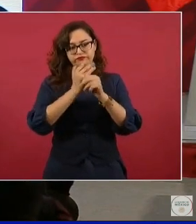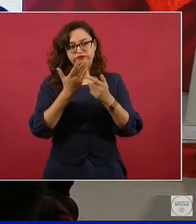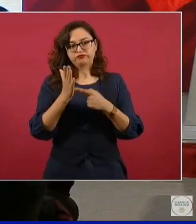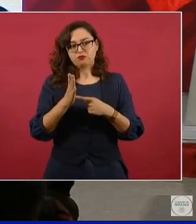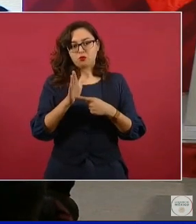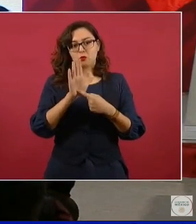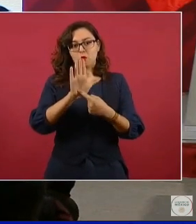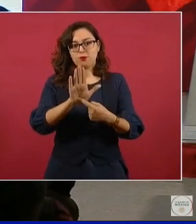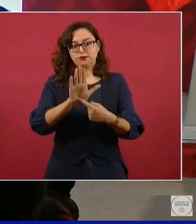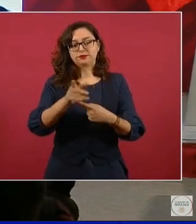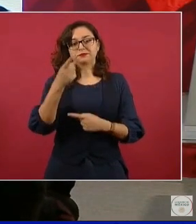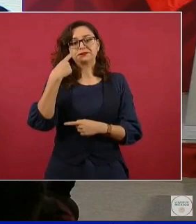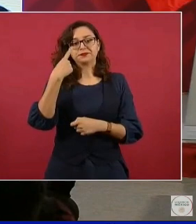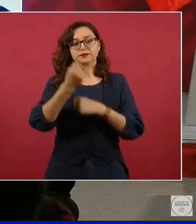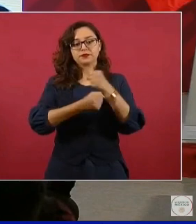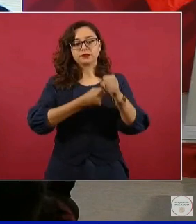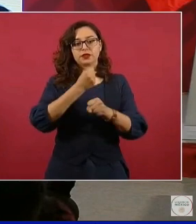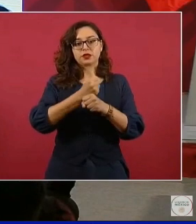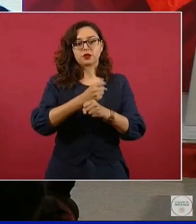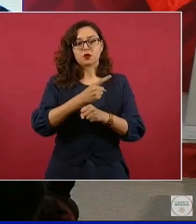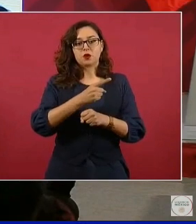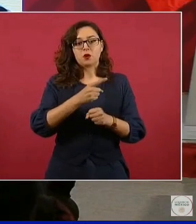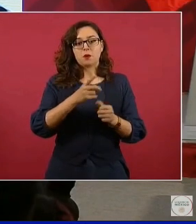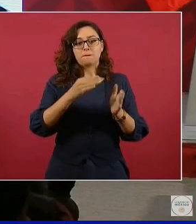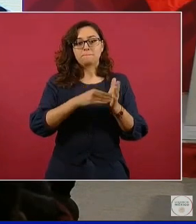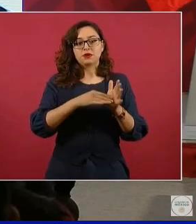Este es 84.